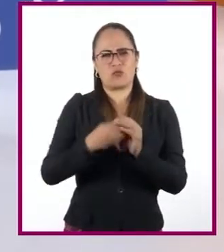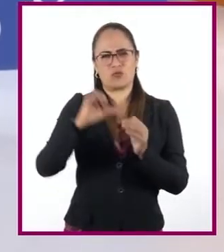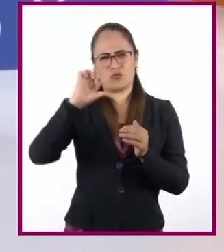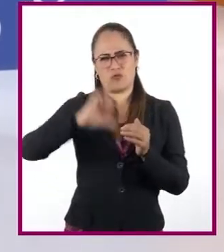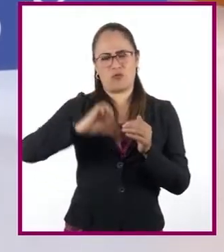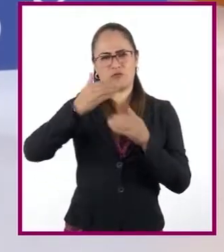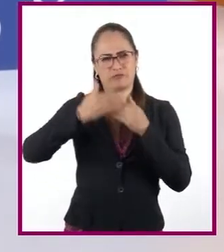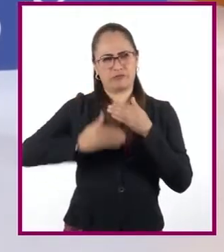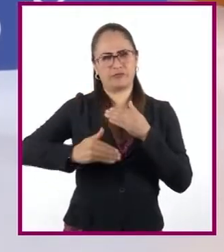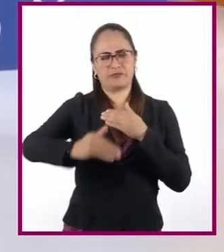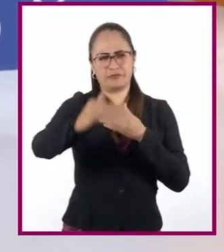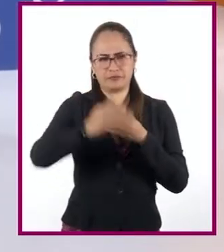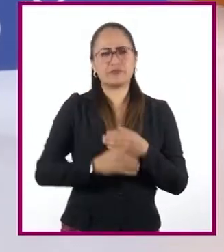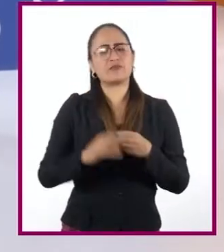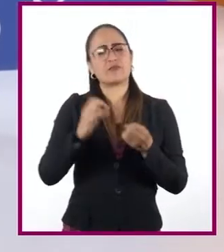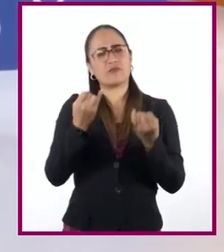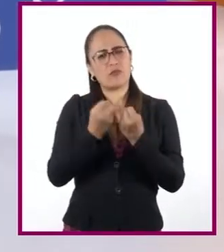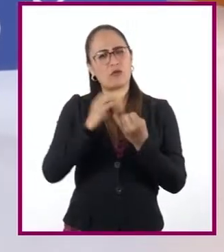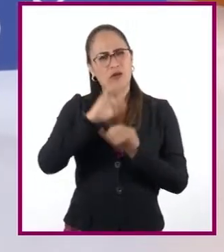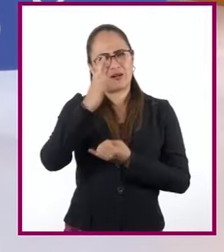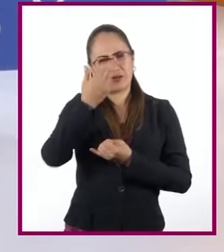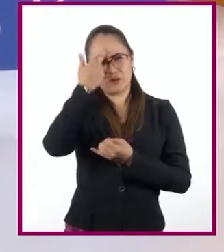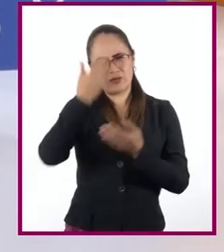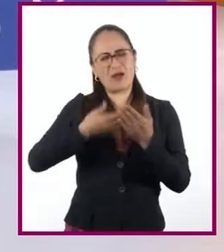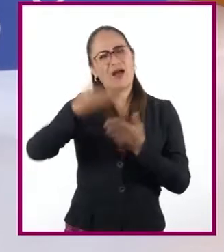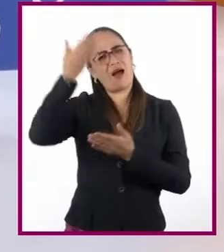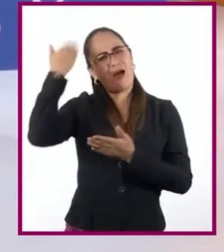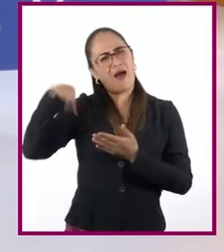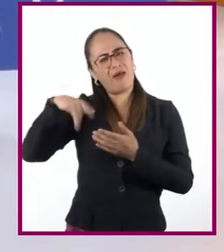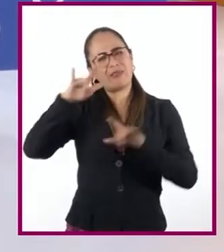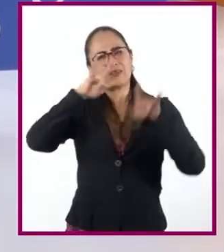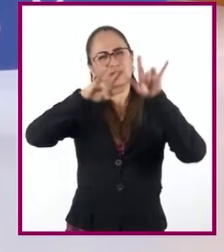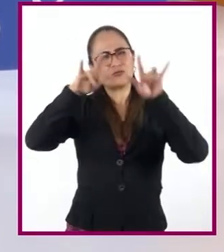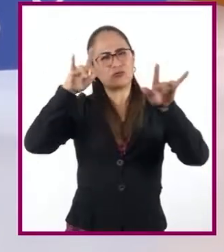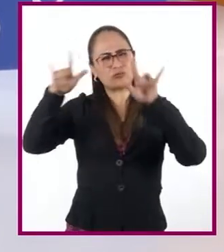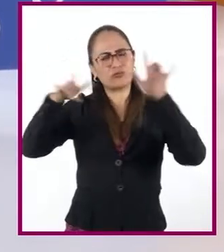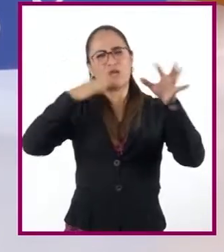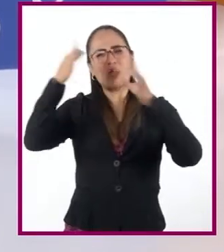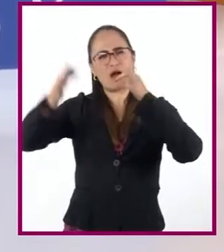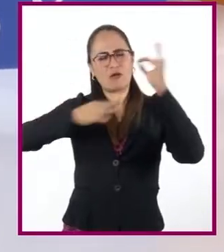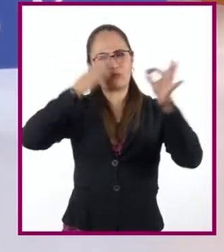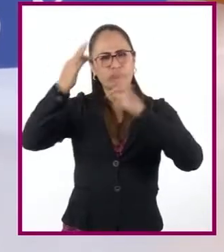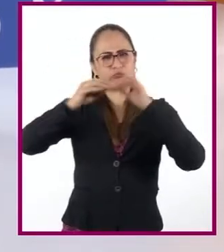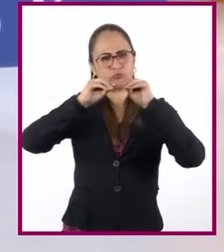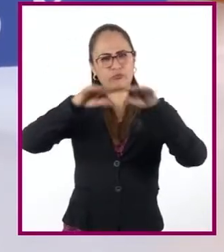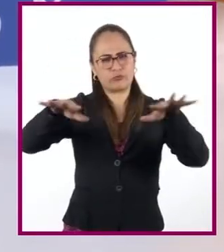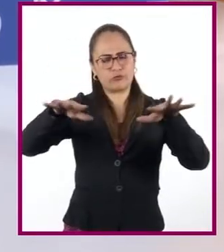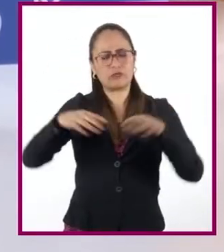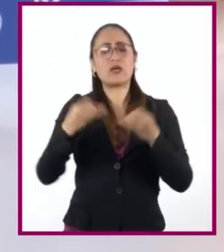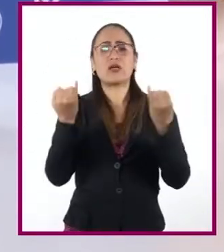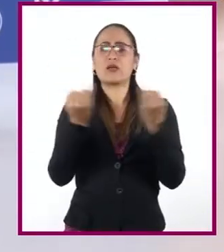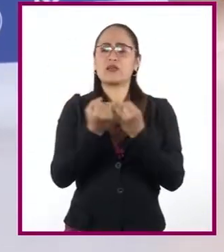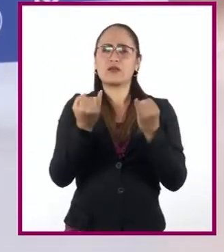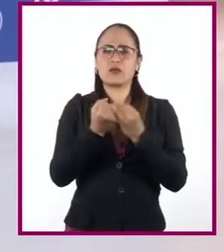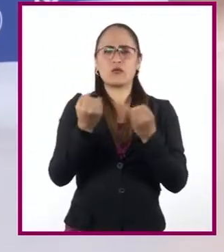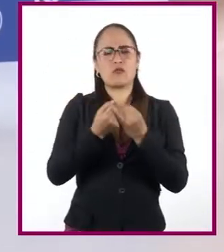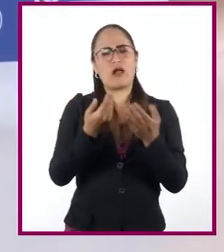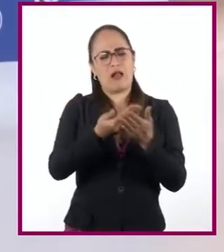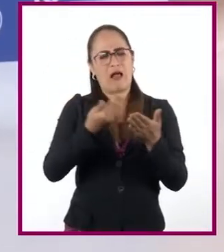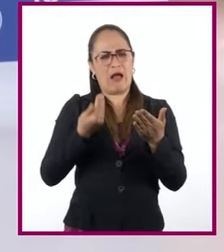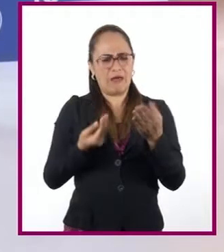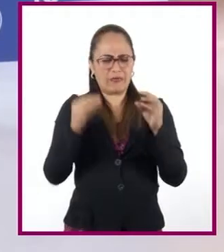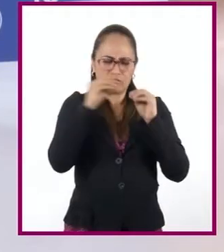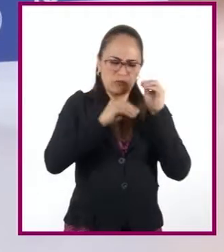importante recordar los análisis que hemos hecho sobre los anuncios publicitarios, así como el hecho de que se diseñan a partir